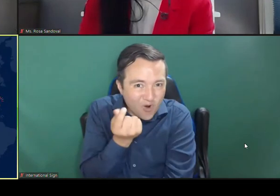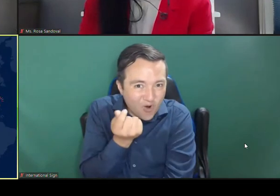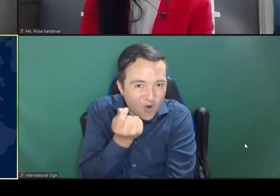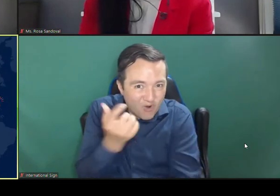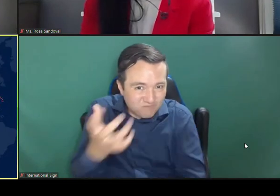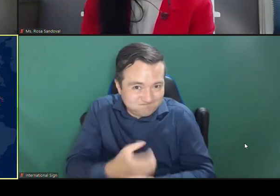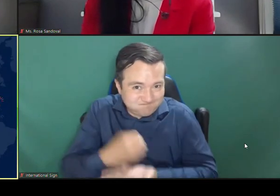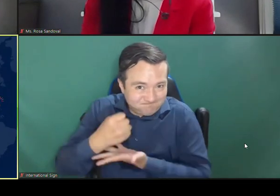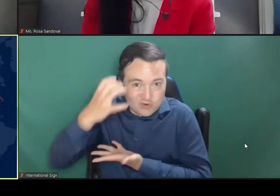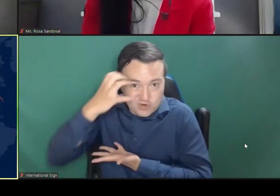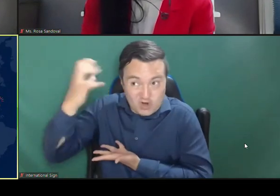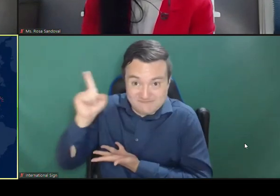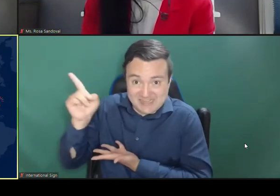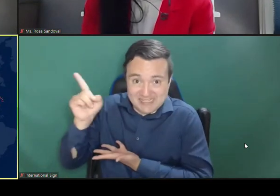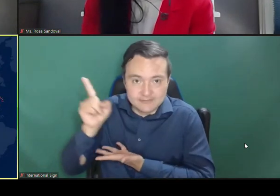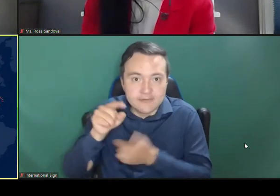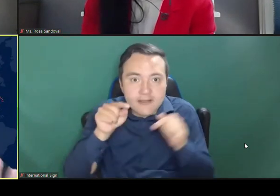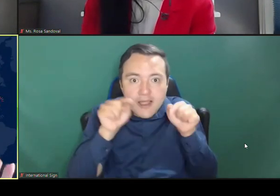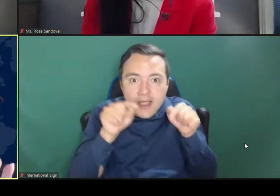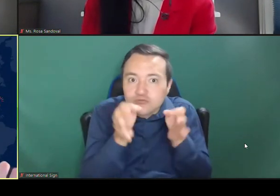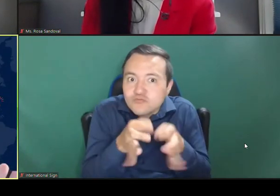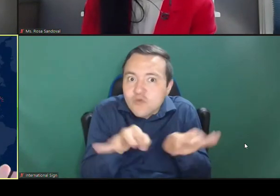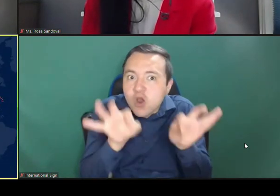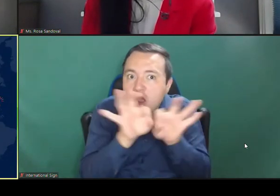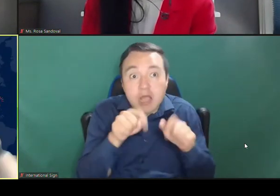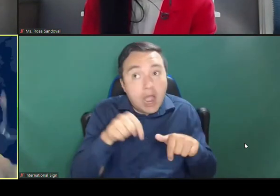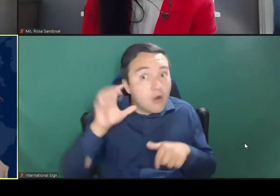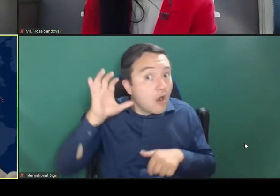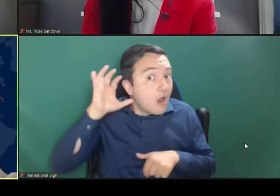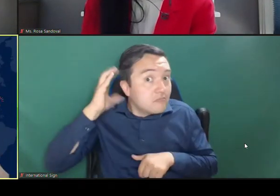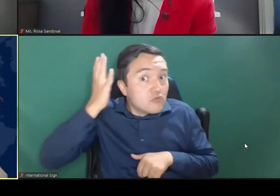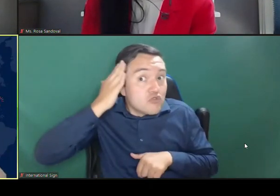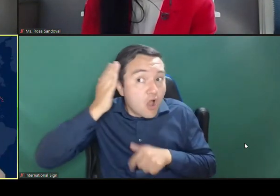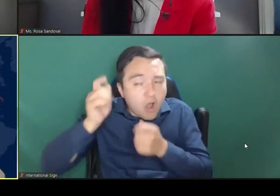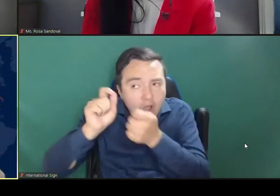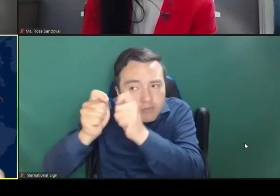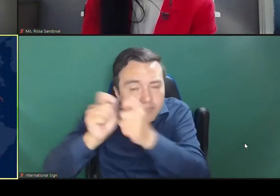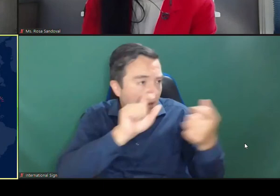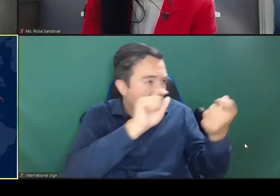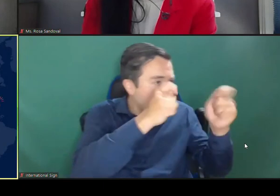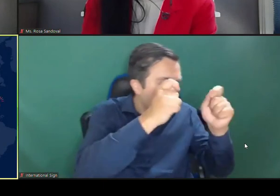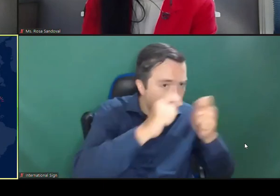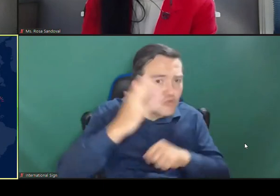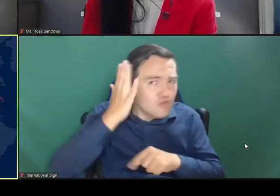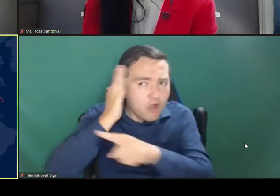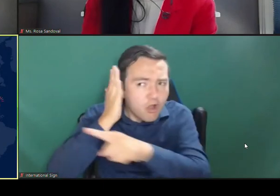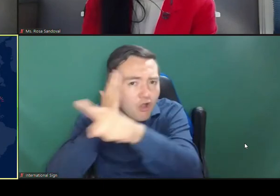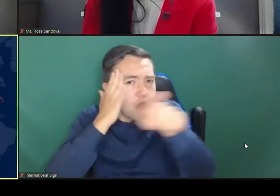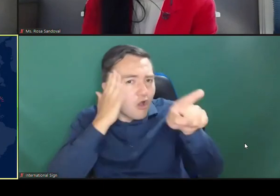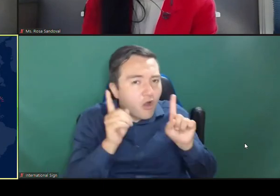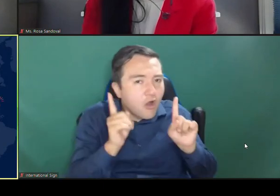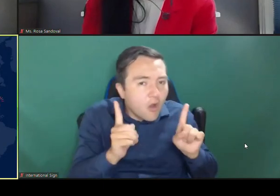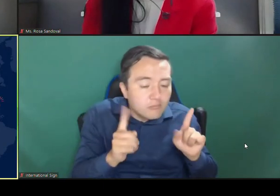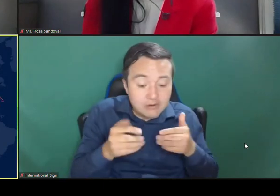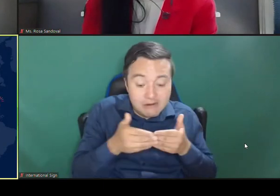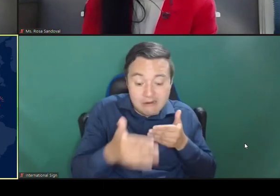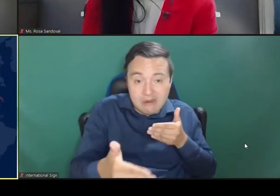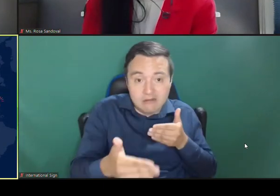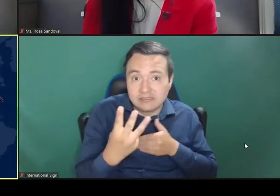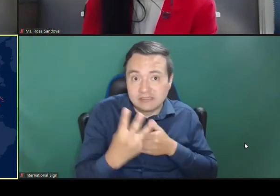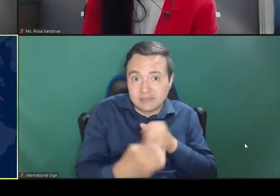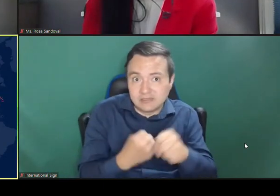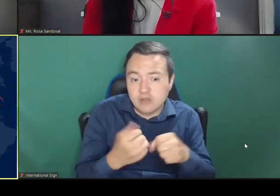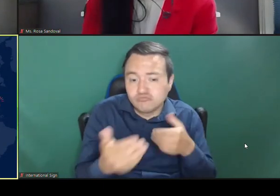de acá lo mejor a 23 años a lo mejor no es tanto y no era anteriormente pero en este momento es el